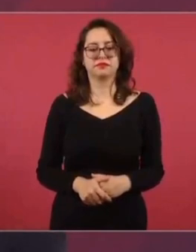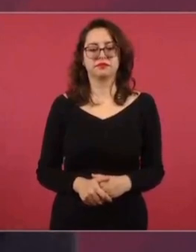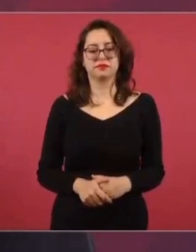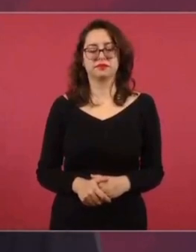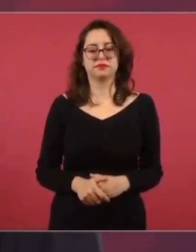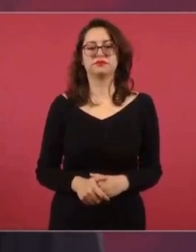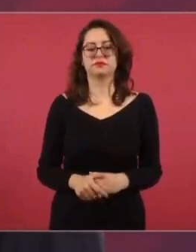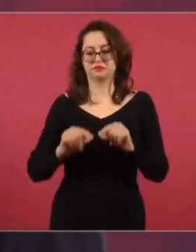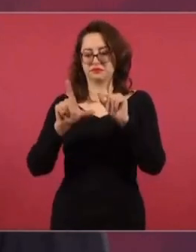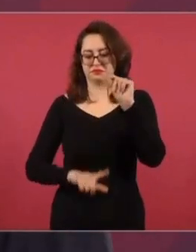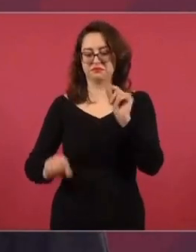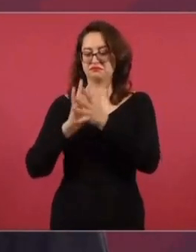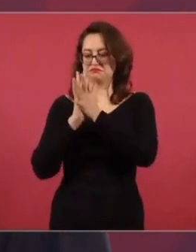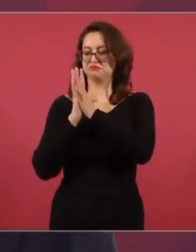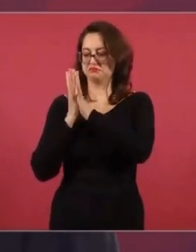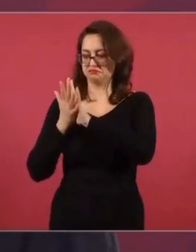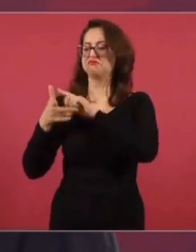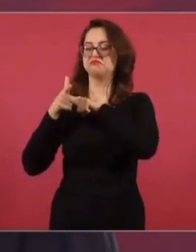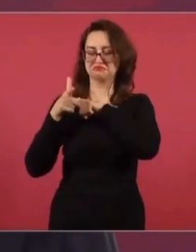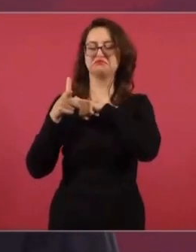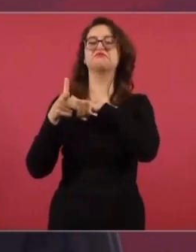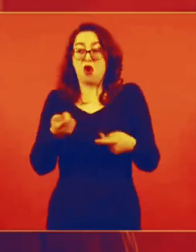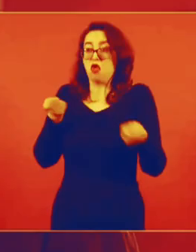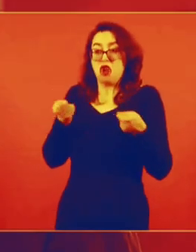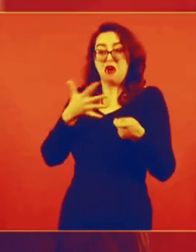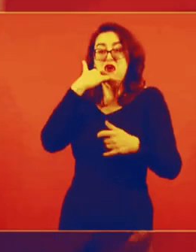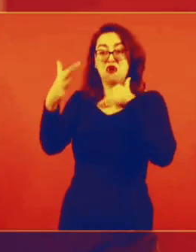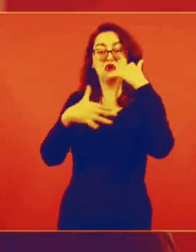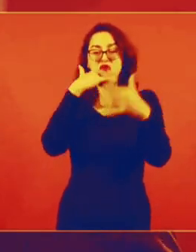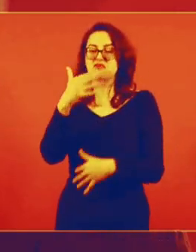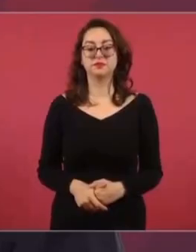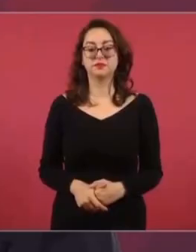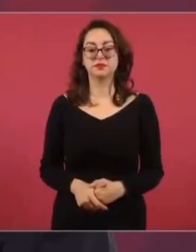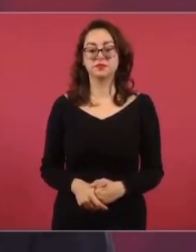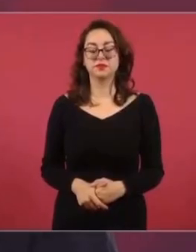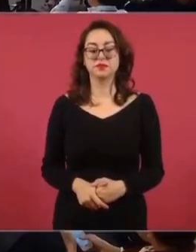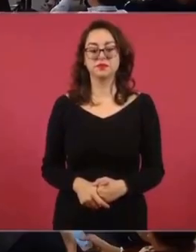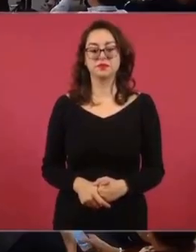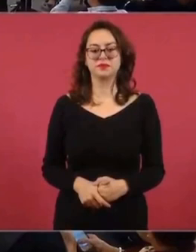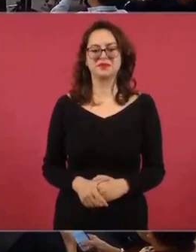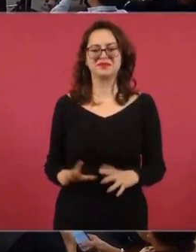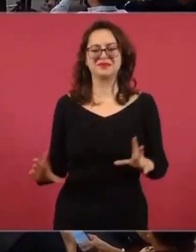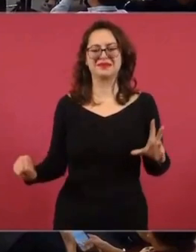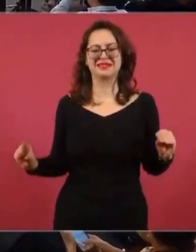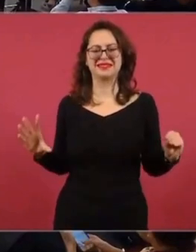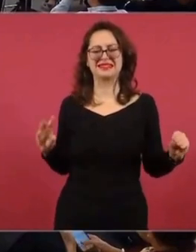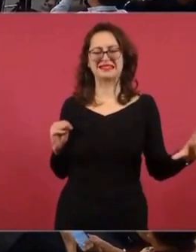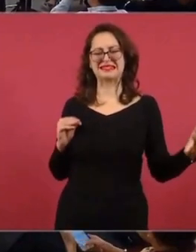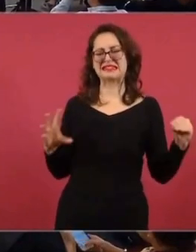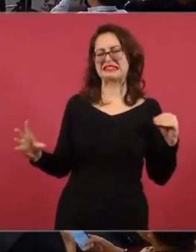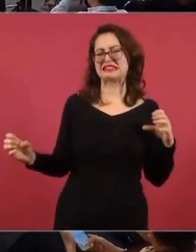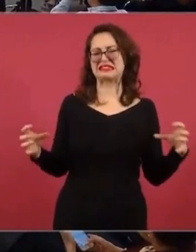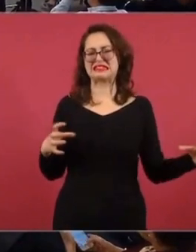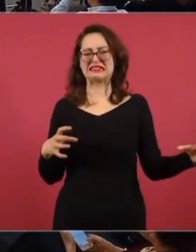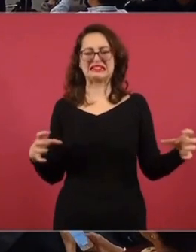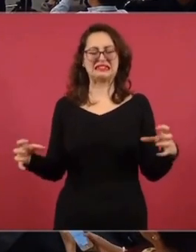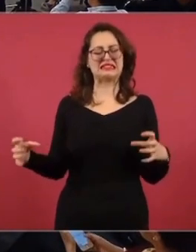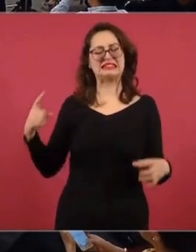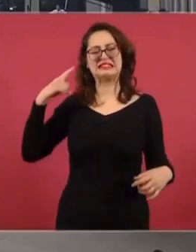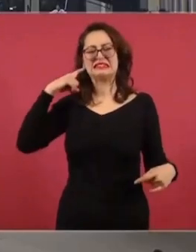continuar la transformación, que no van a regresar los corruptos. Te los apuesto. El político no lo va a recibir hoy, Ebrard, eso